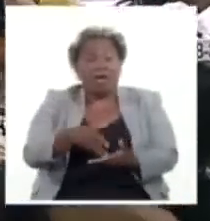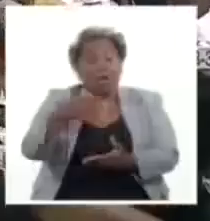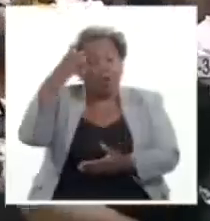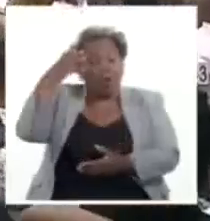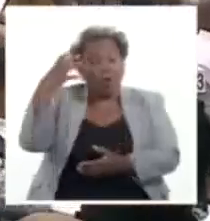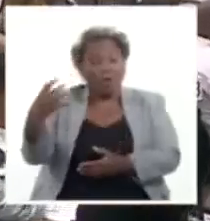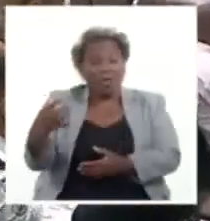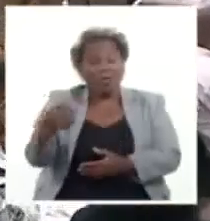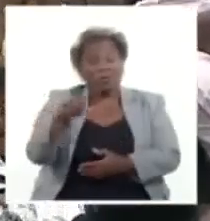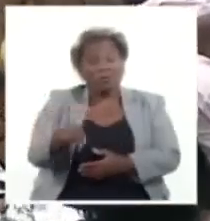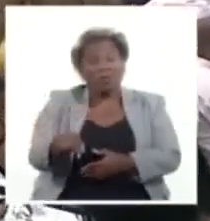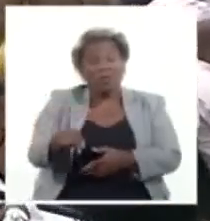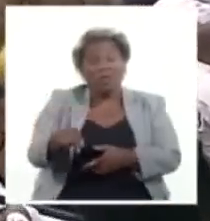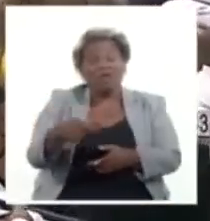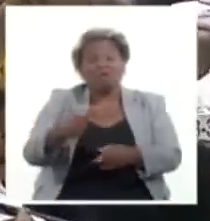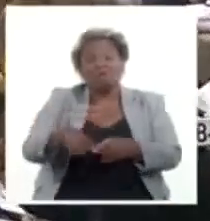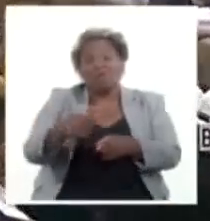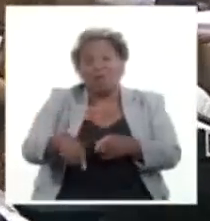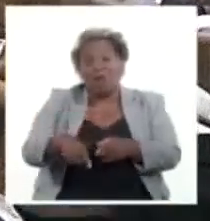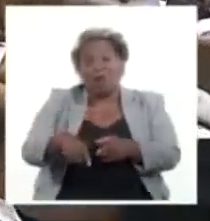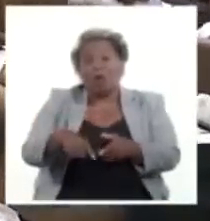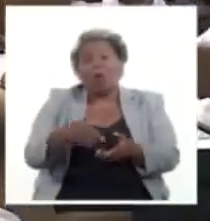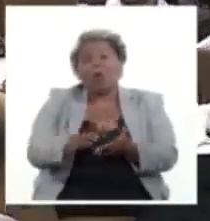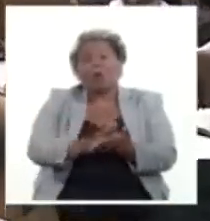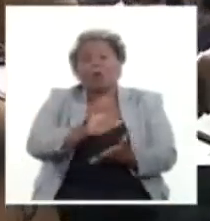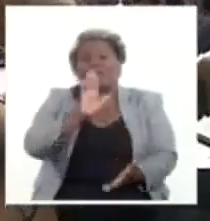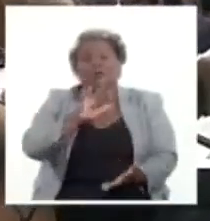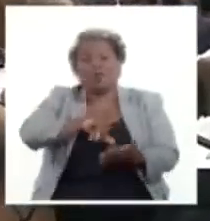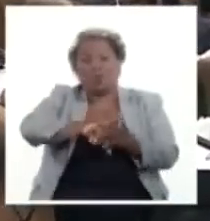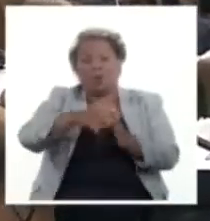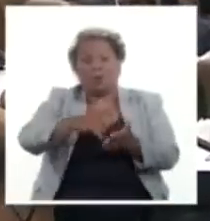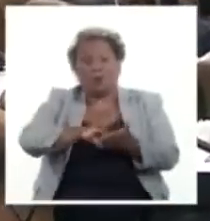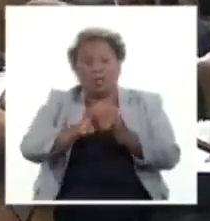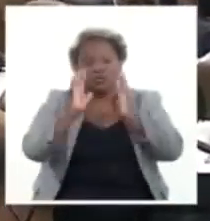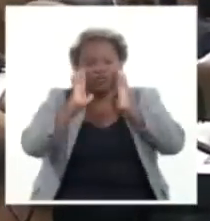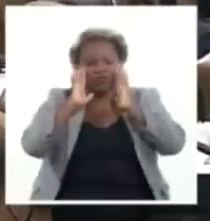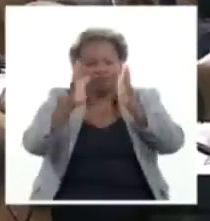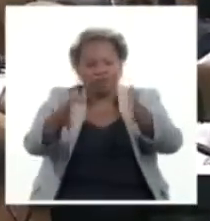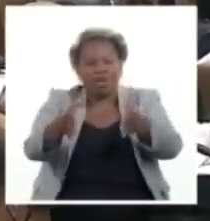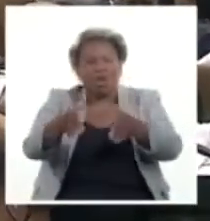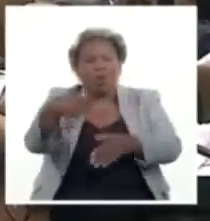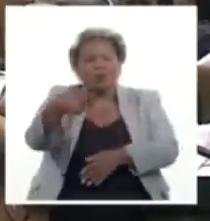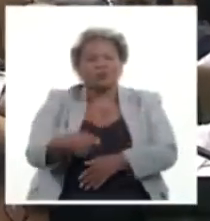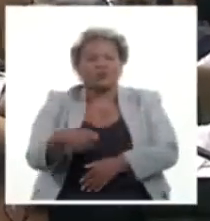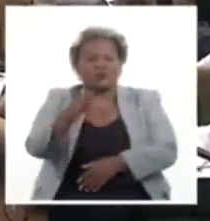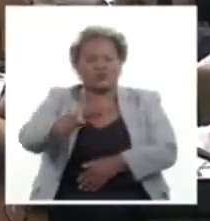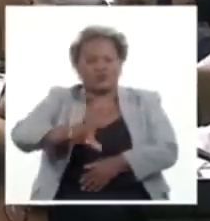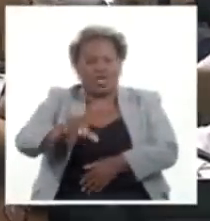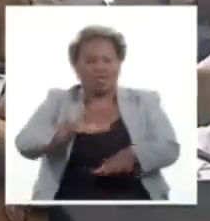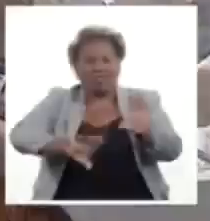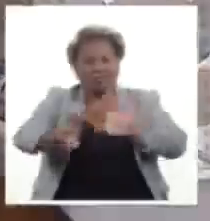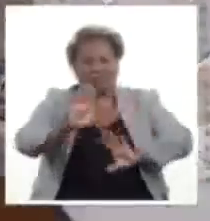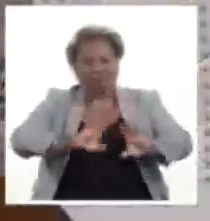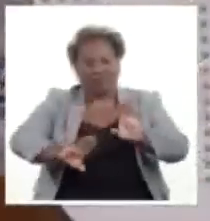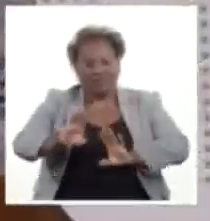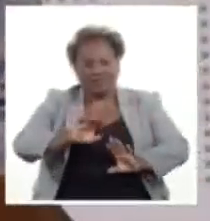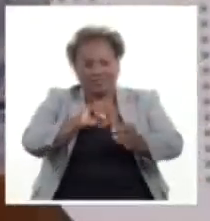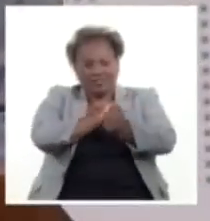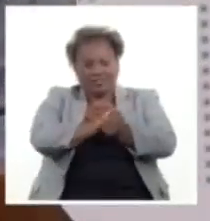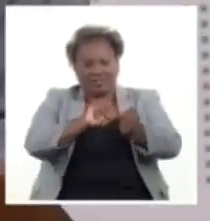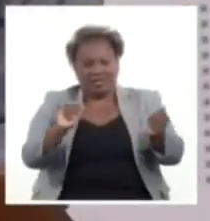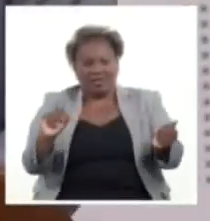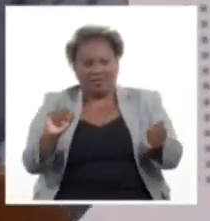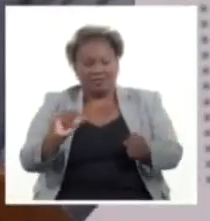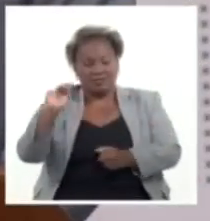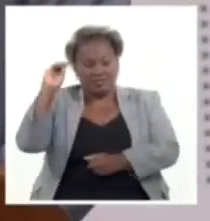políticas comprometidas con proyectos orientados a la justicia social y la defensa de la soberanía,